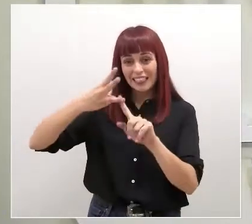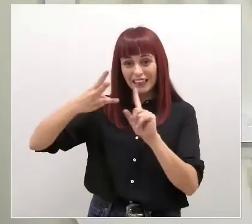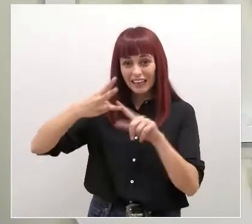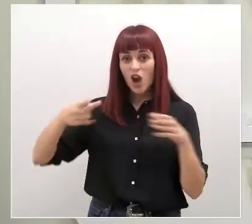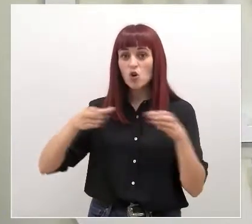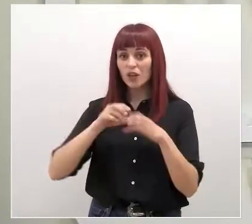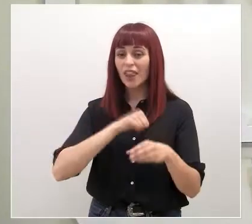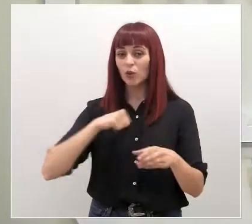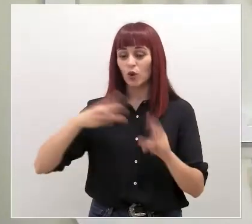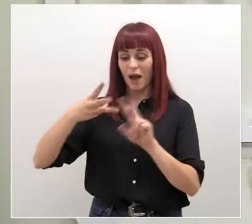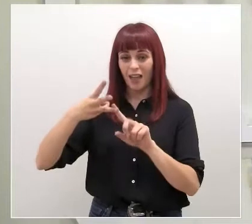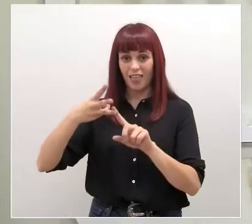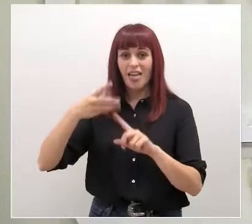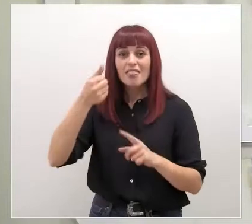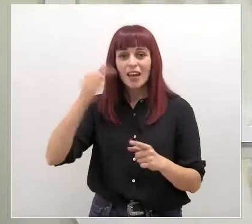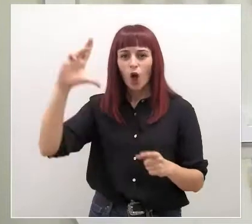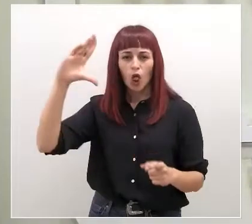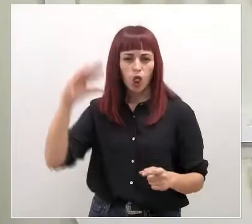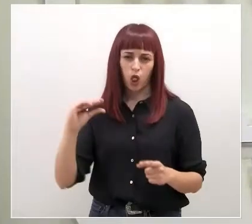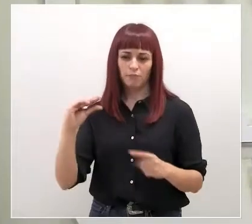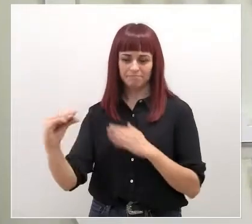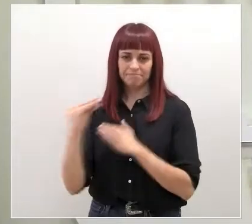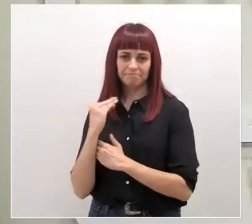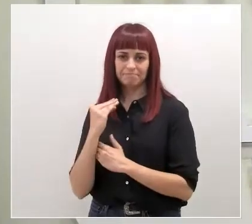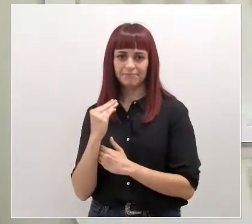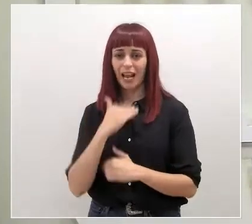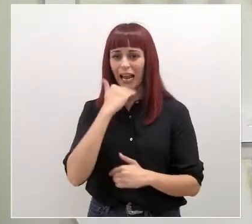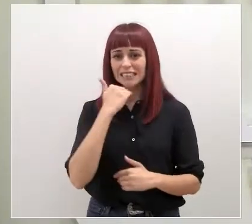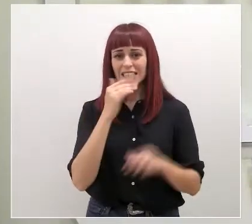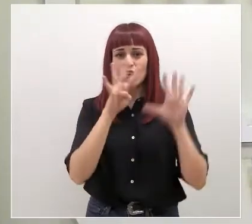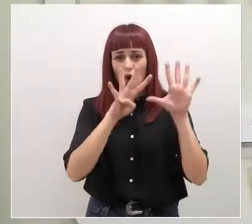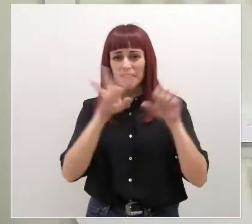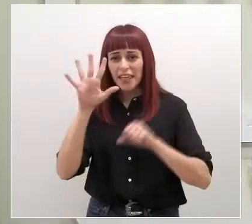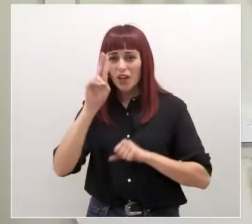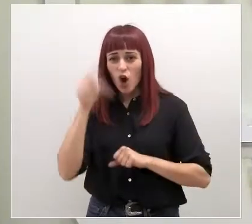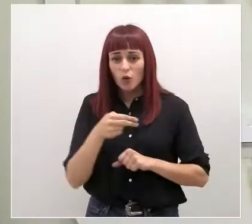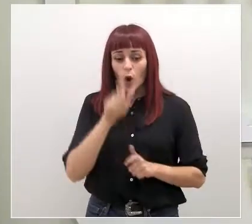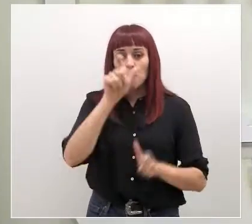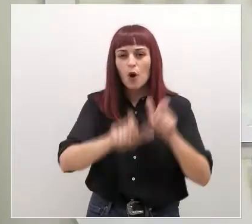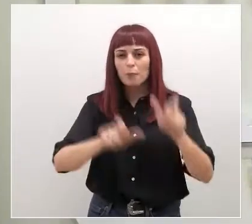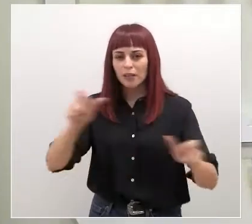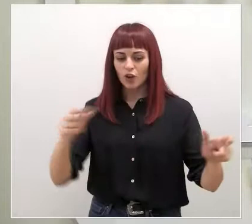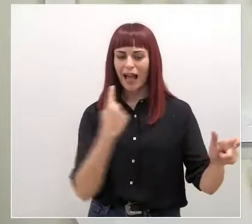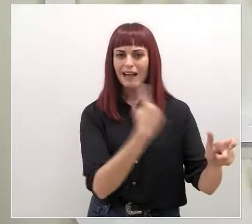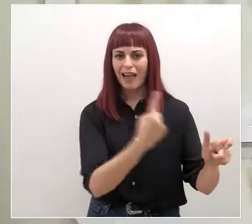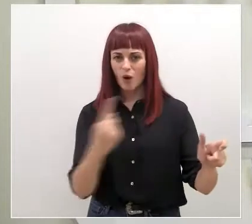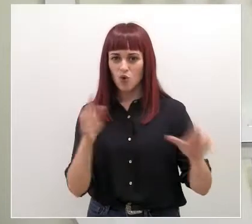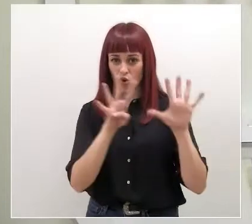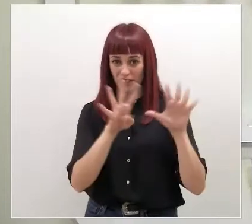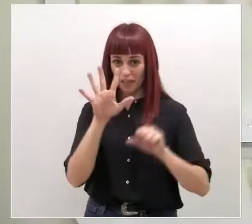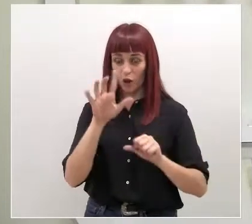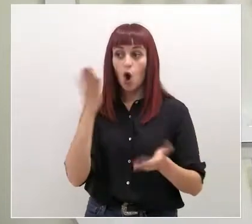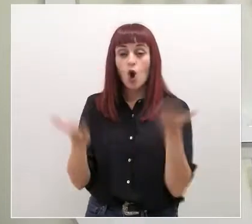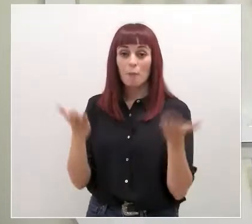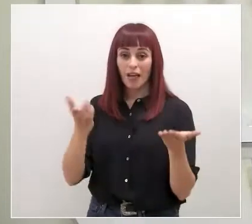comunidad que menos dinero vamos a recibir, con casi 95 euros por habitante frente a una media nacional